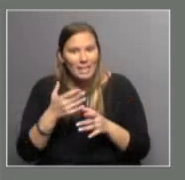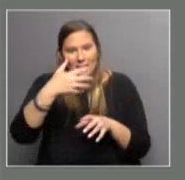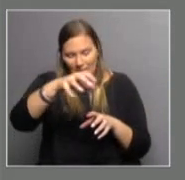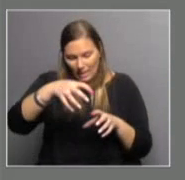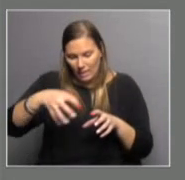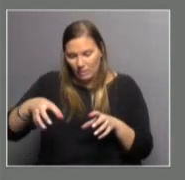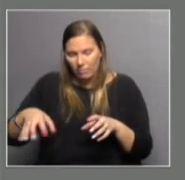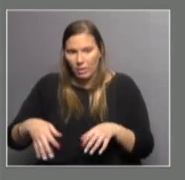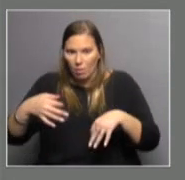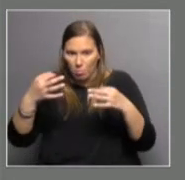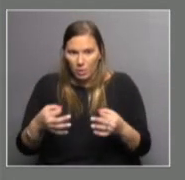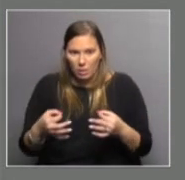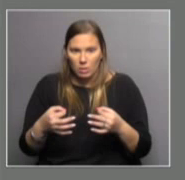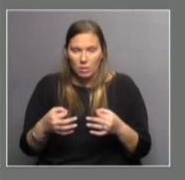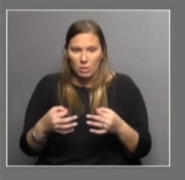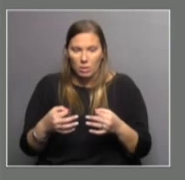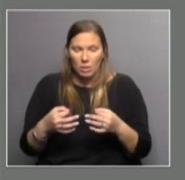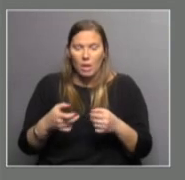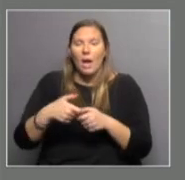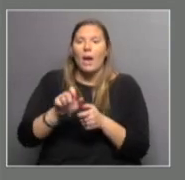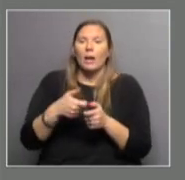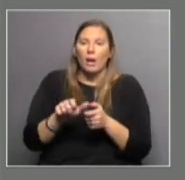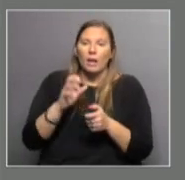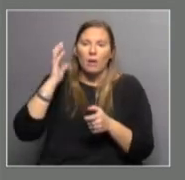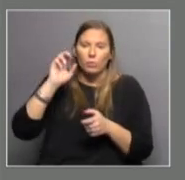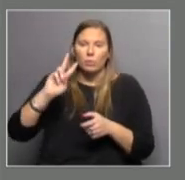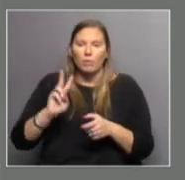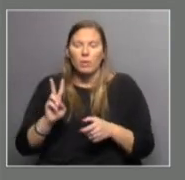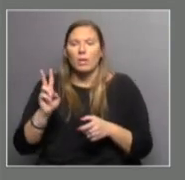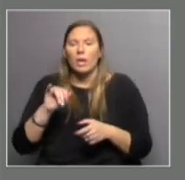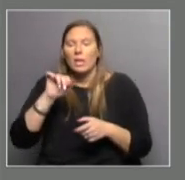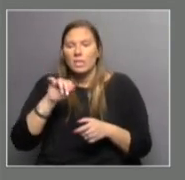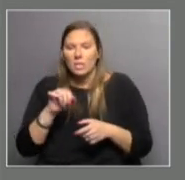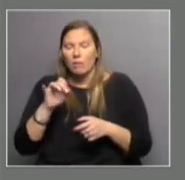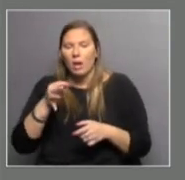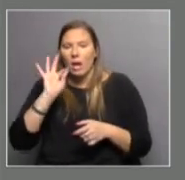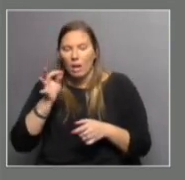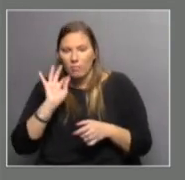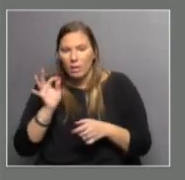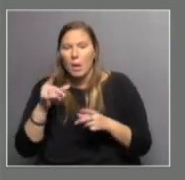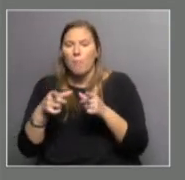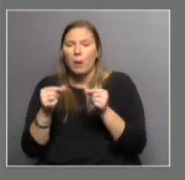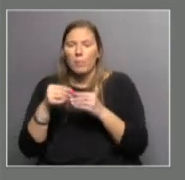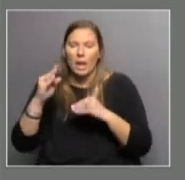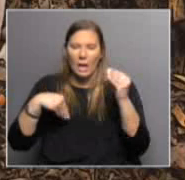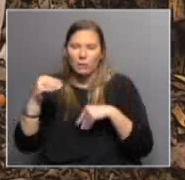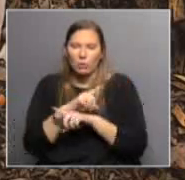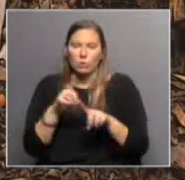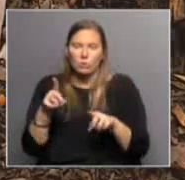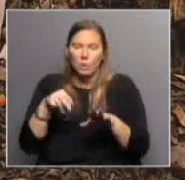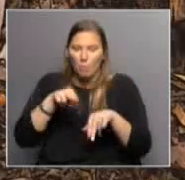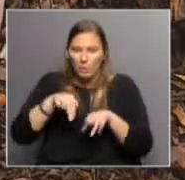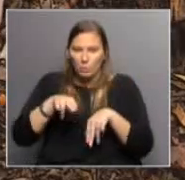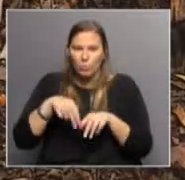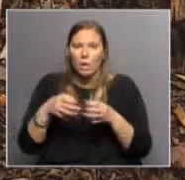bien, son los cáscara de fruta y verdura, yerba, café, té, papel y cartón sin tinta y cáscara de huevo. Intentamos